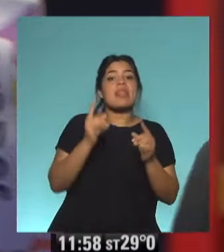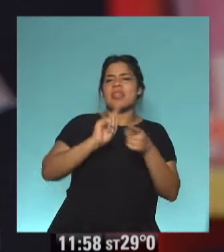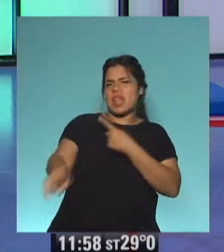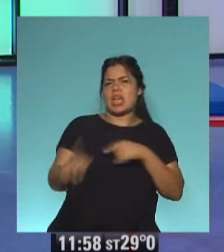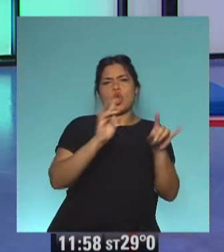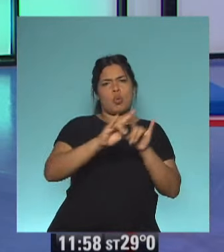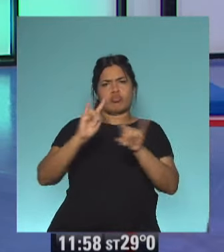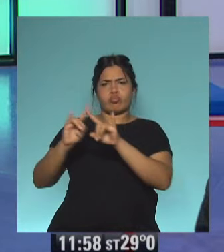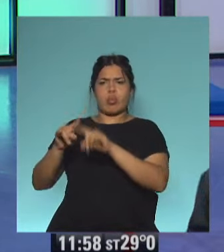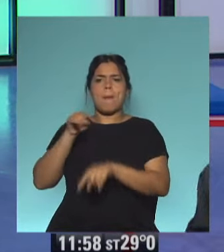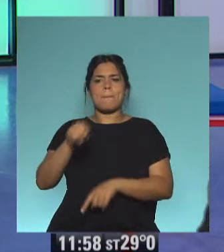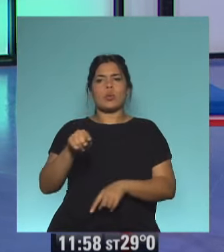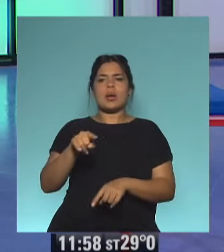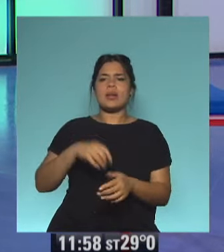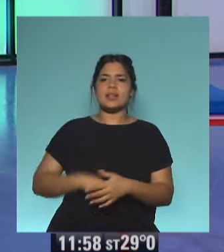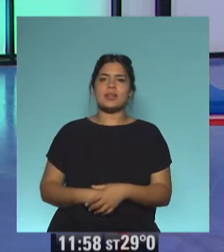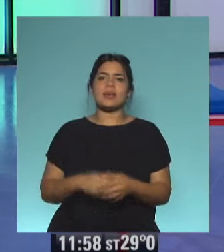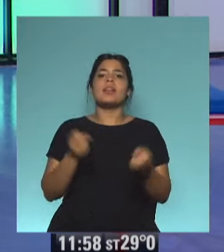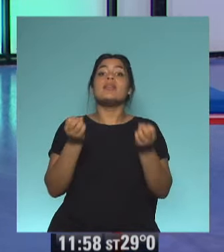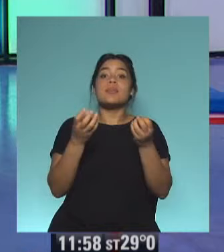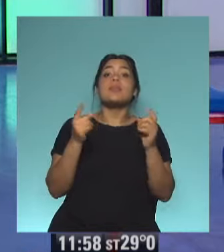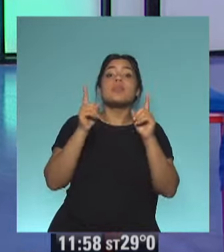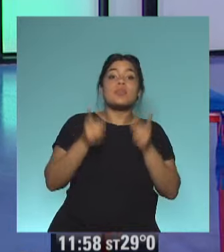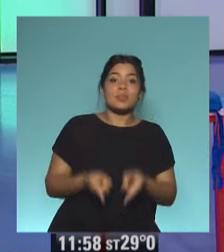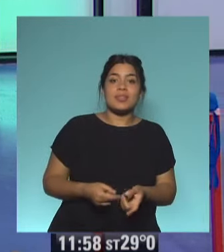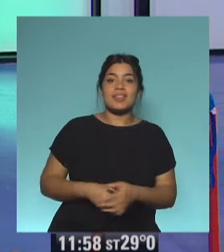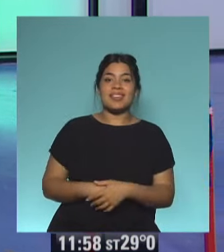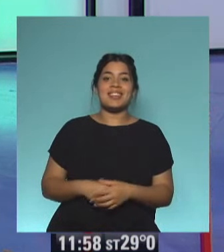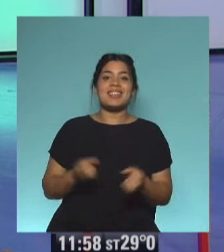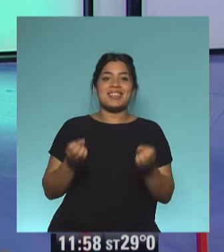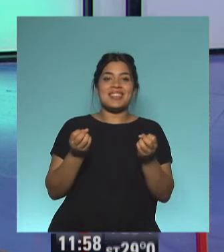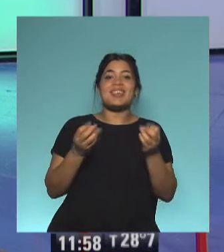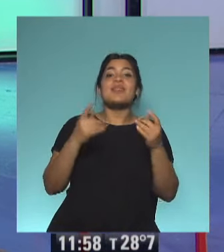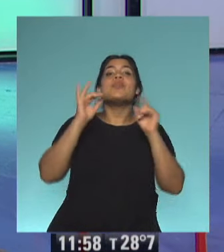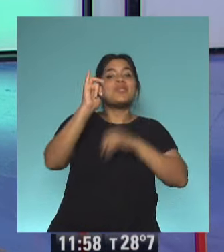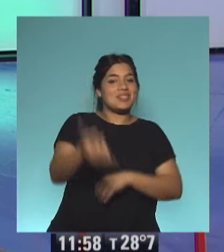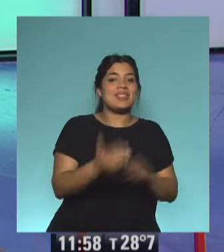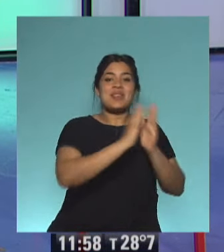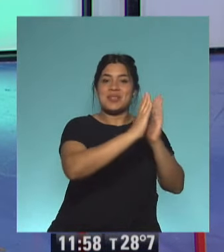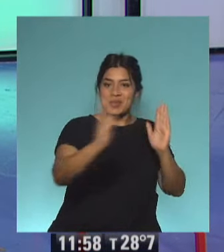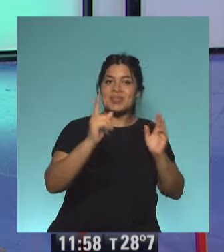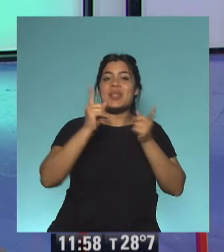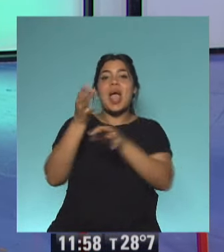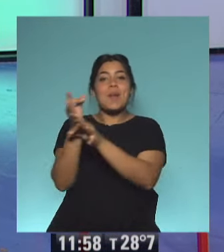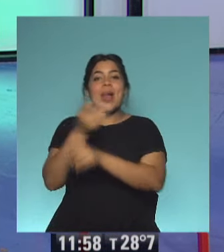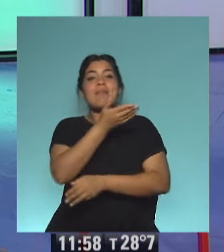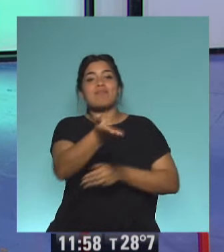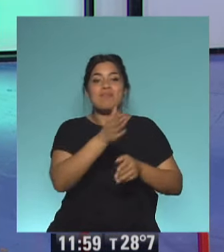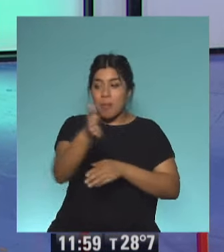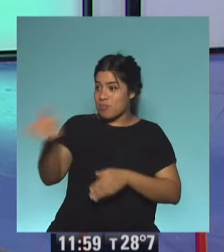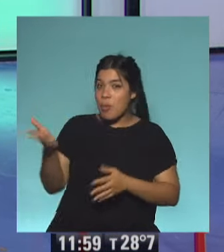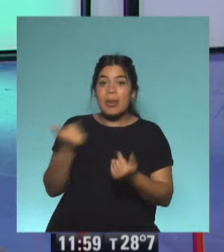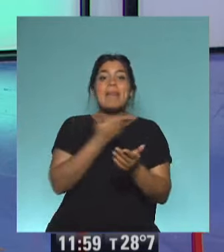descargárselos gratuitamente o solicitar su versión en papel. Así que acérquense a las escuelas, las bibliotecas populares que de a poco se van abriendo en todo nuestro